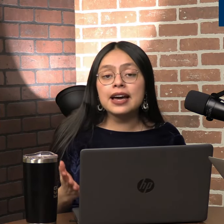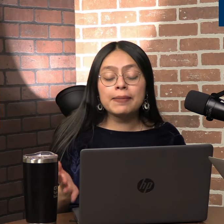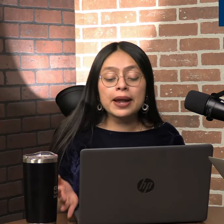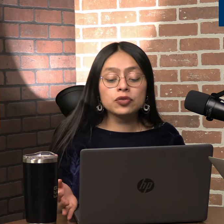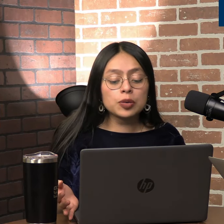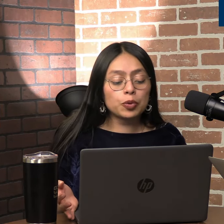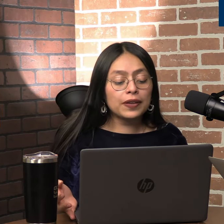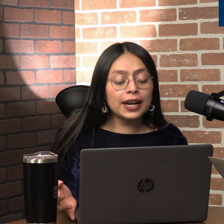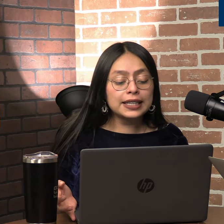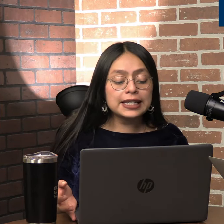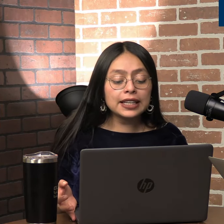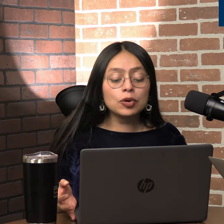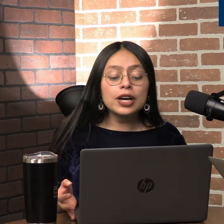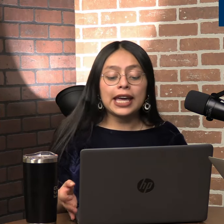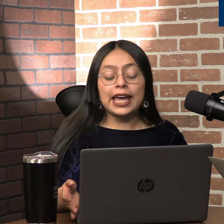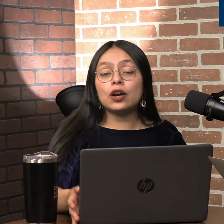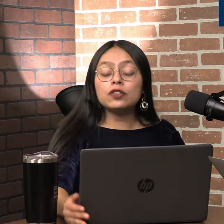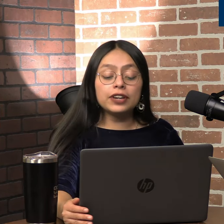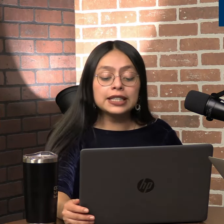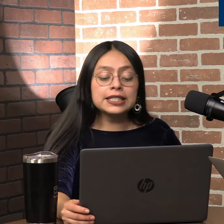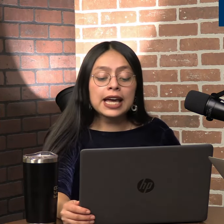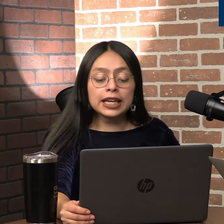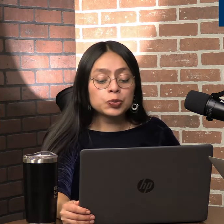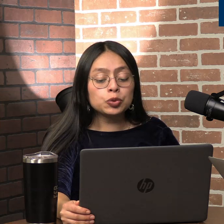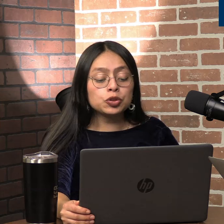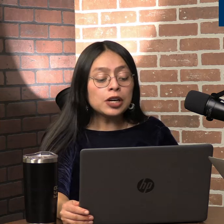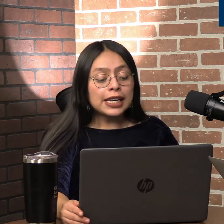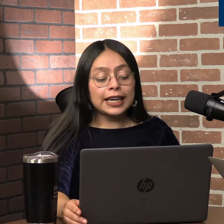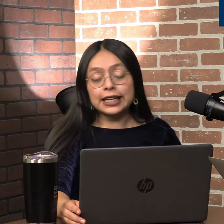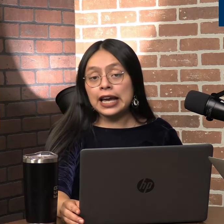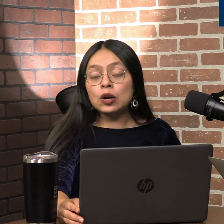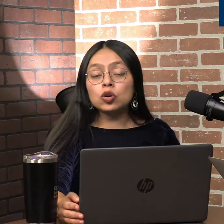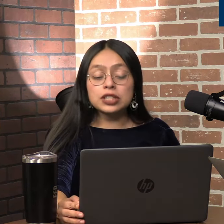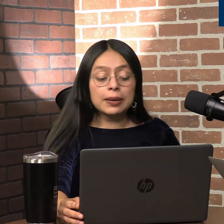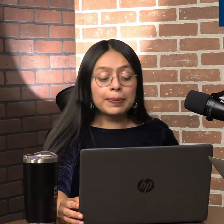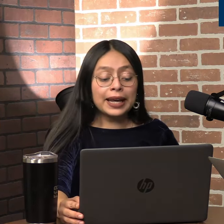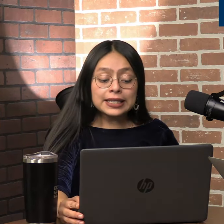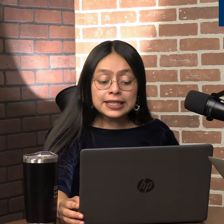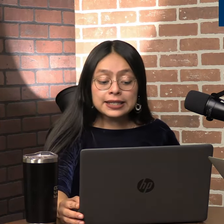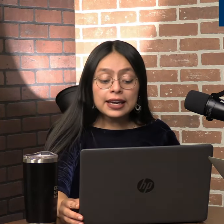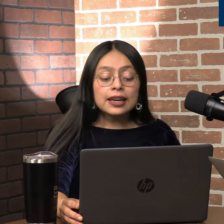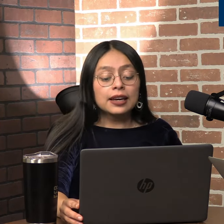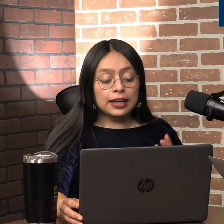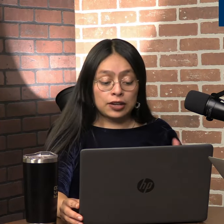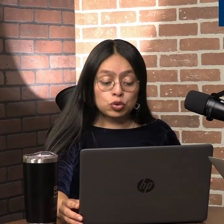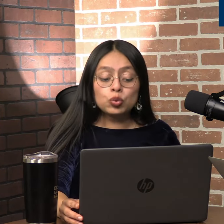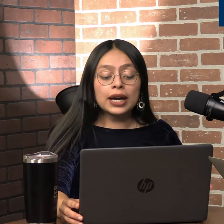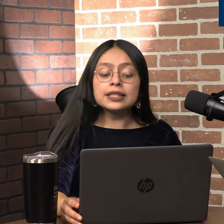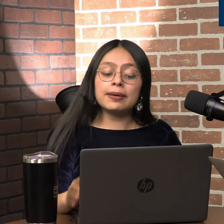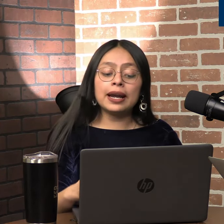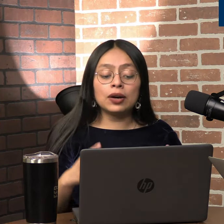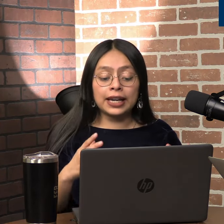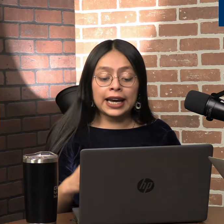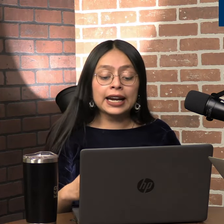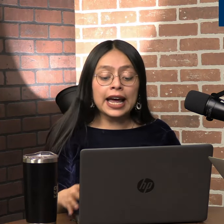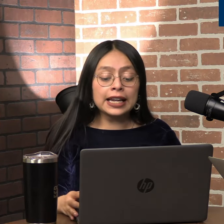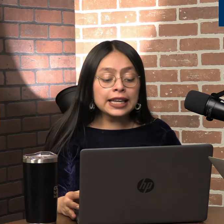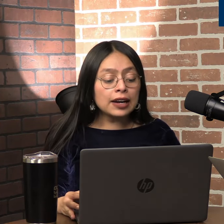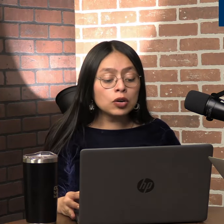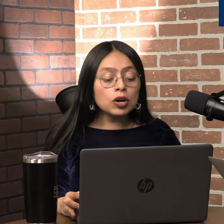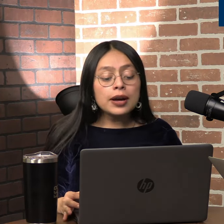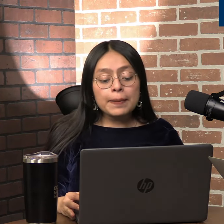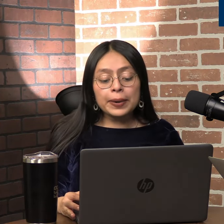ya está en manos del poder legislativo en conferencia expuso que el diálogo siempre existe que ellos nunca se van a negar